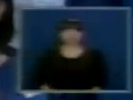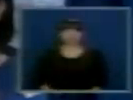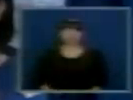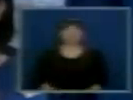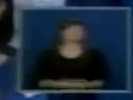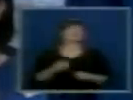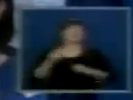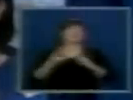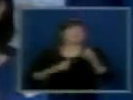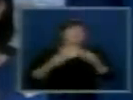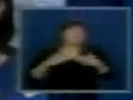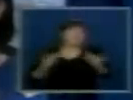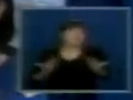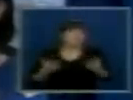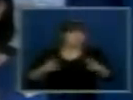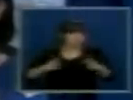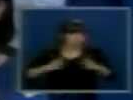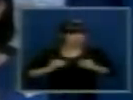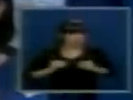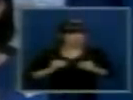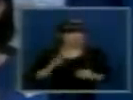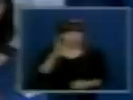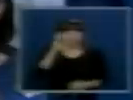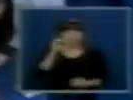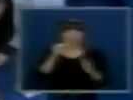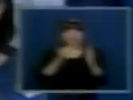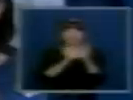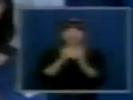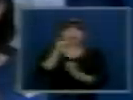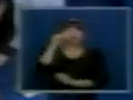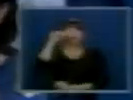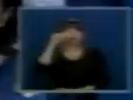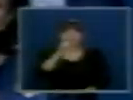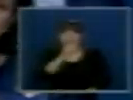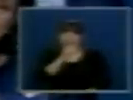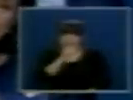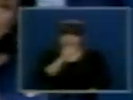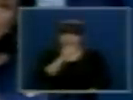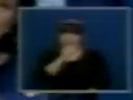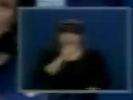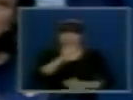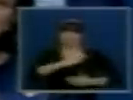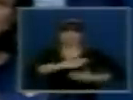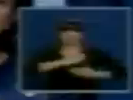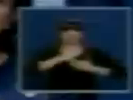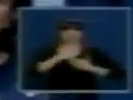¿Cómo aceptar que 40.000 adultos mayores que